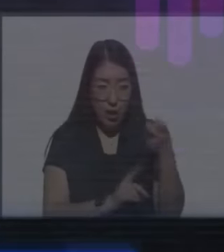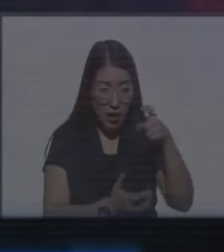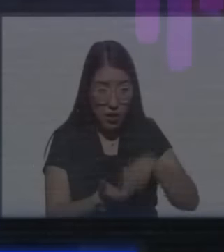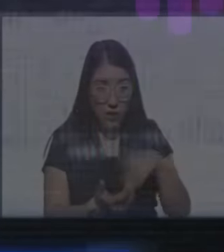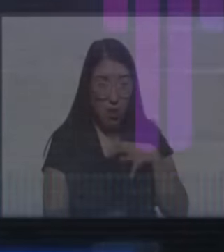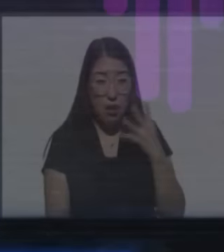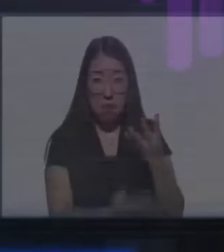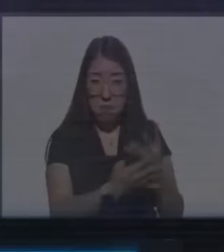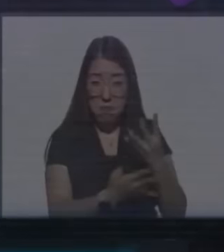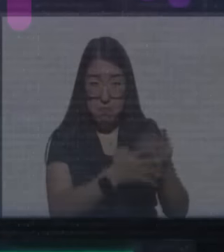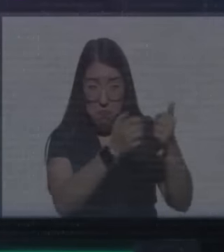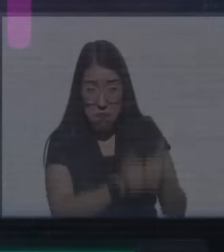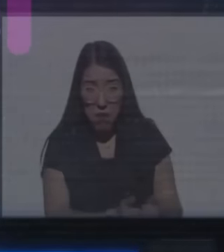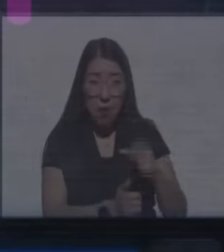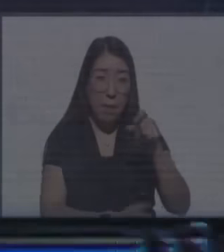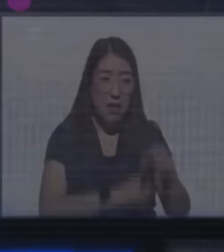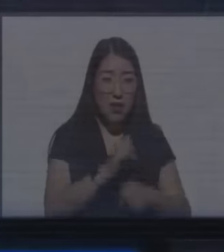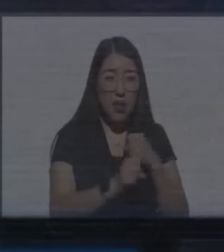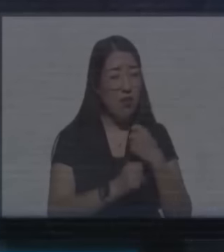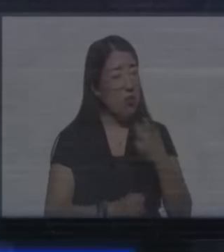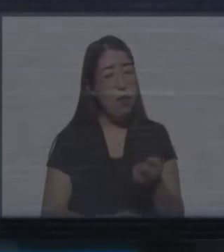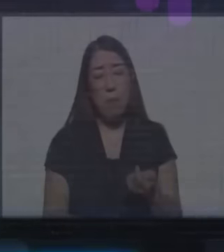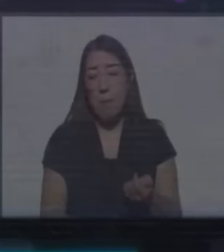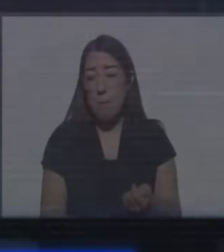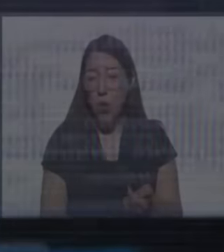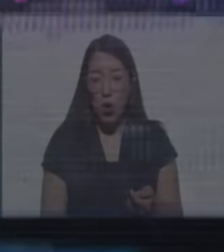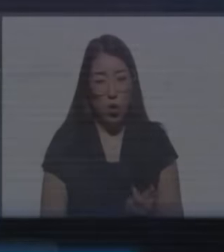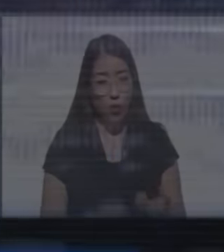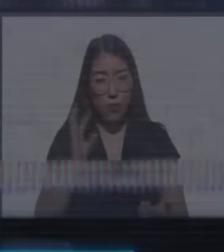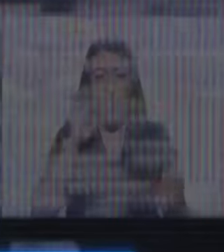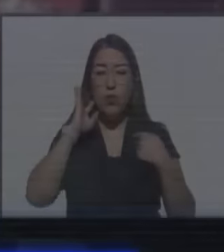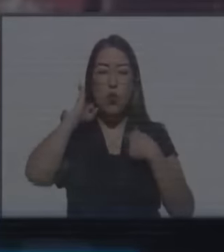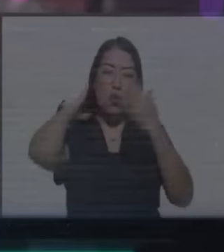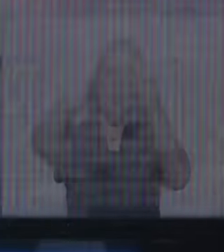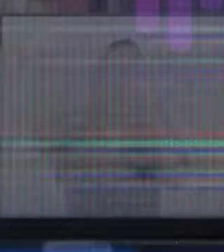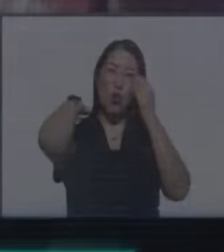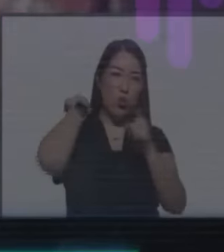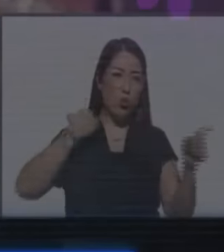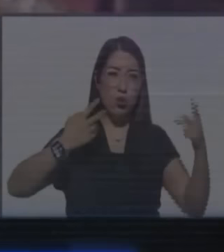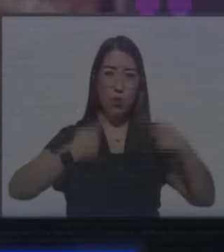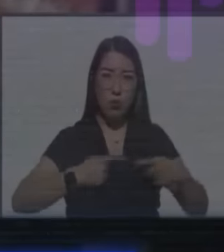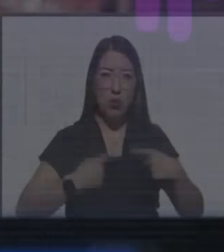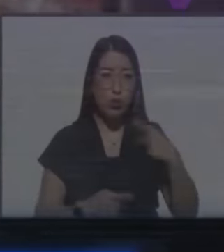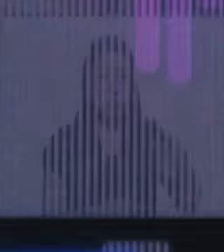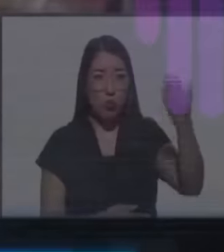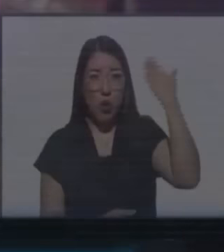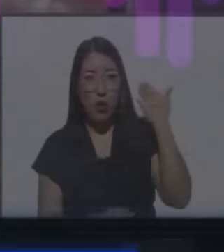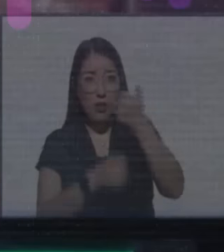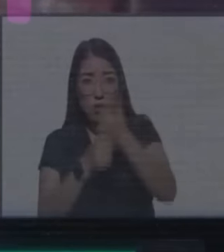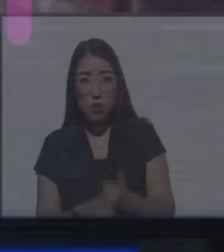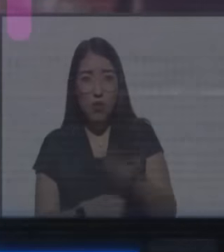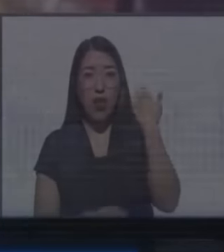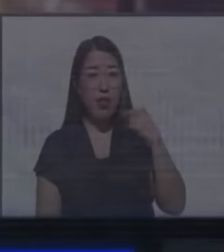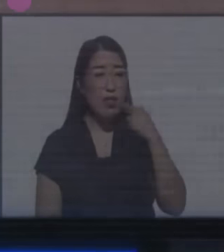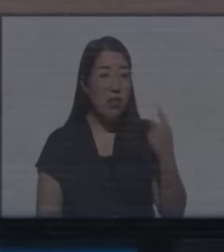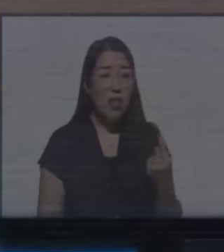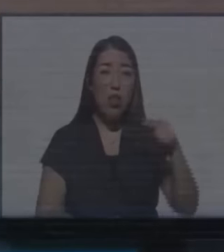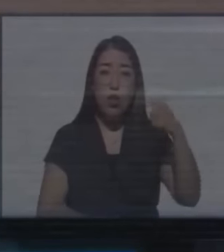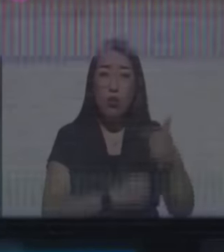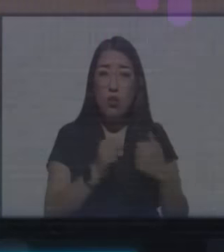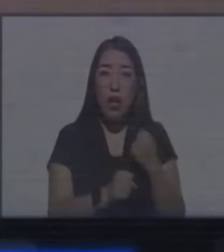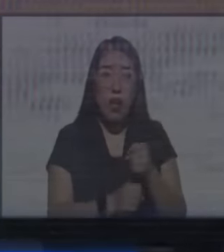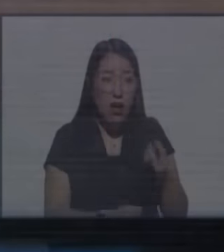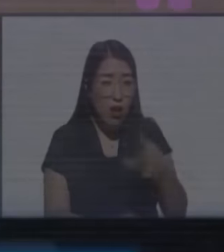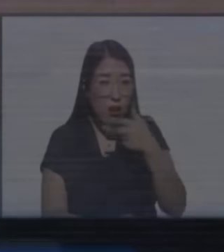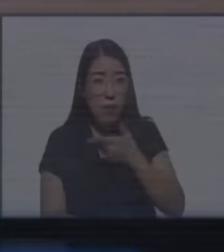cadena perpetua, 20 años, es poco. Es poco porque es un hombre, yo conozco víctimas de cuando tenía 12 años de edad, conozco víctimas